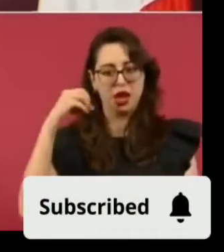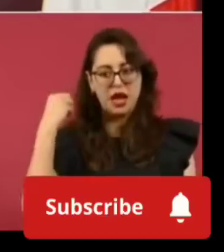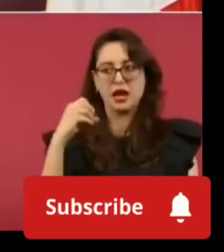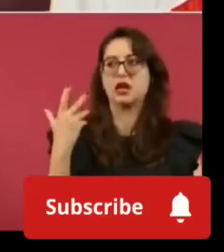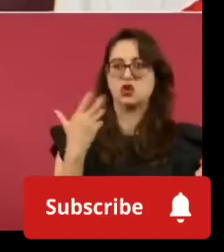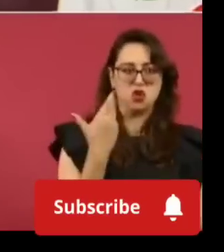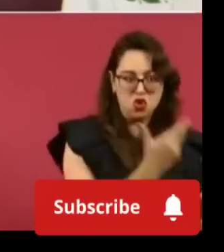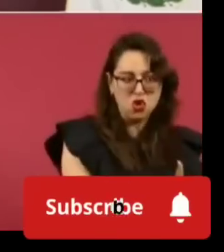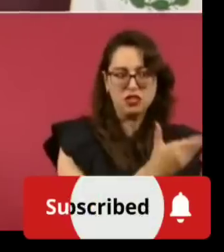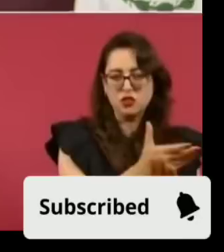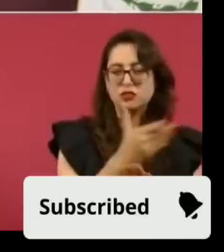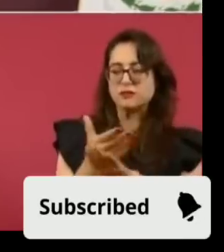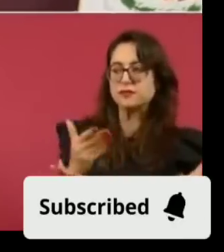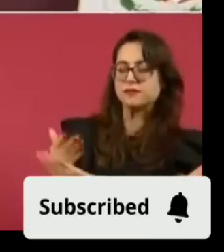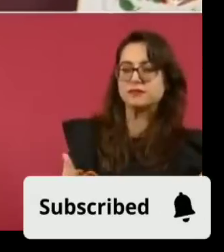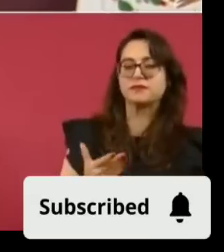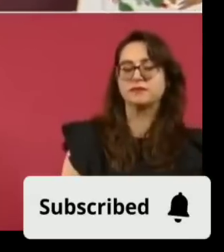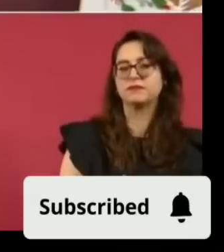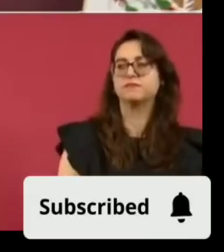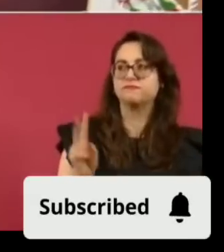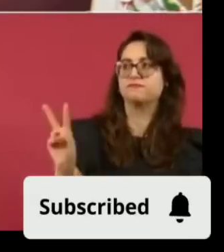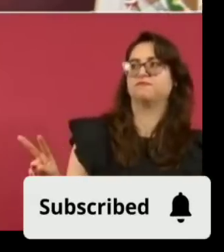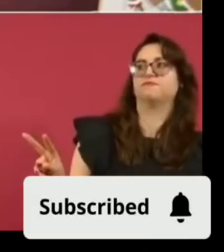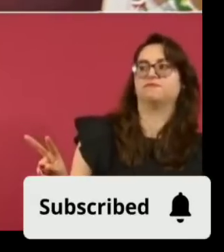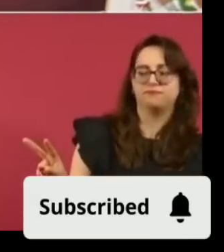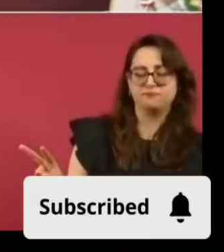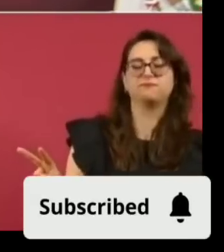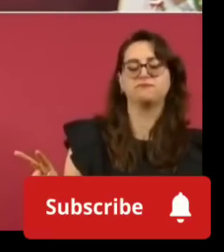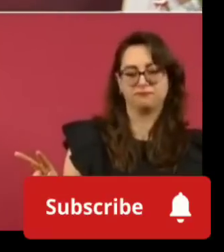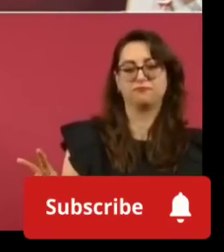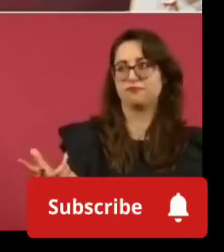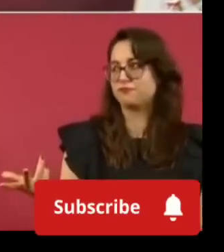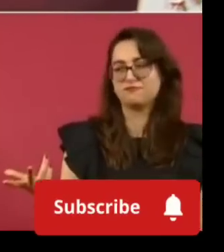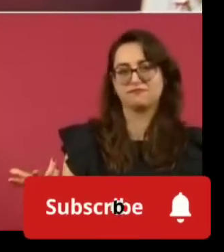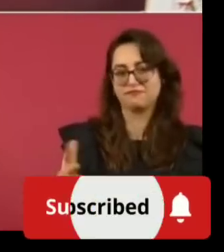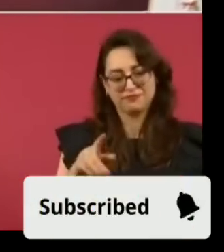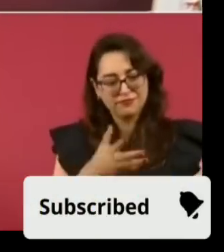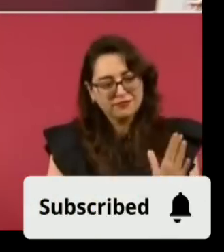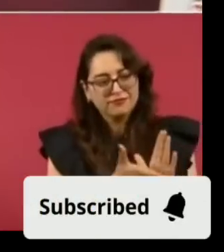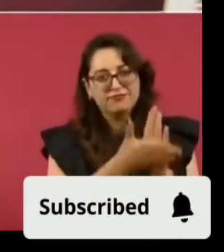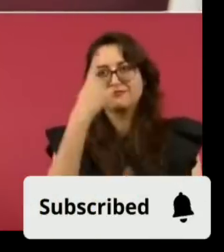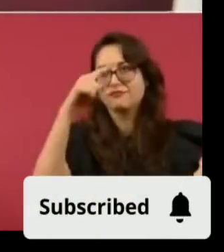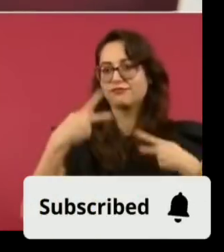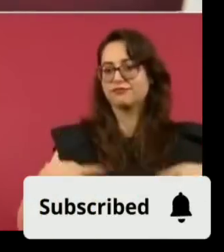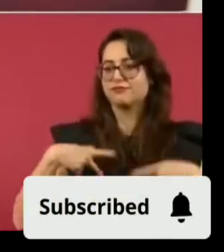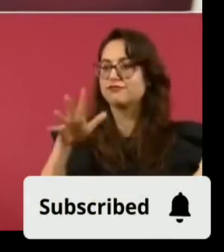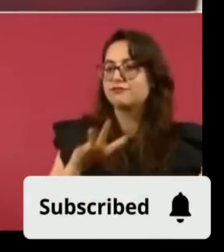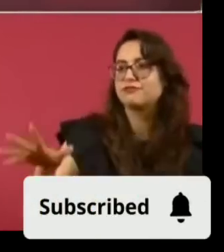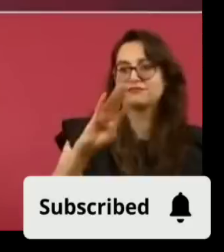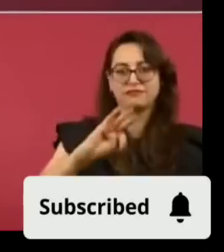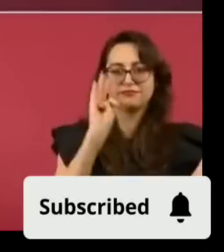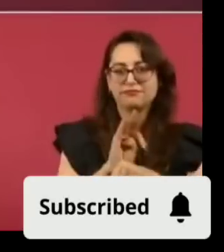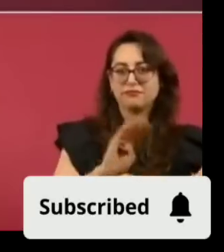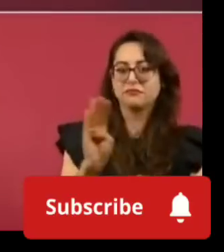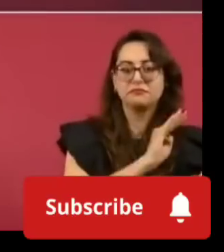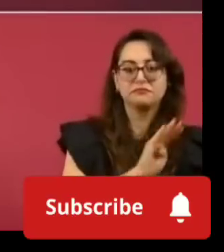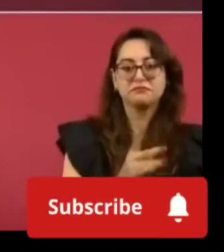y otras obras importantes de beneficio para la gente. Y la